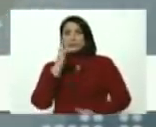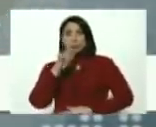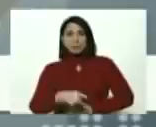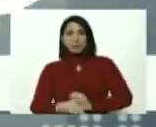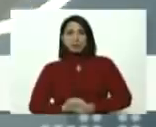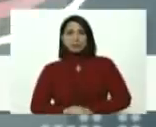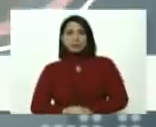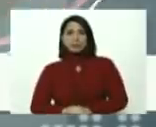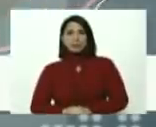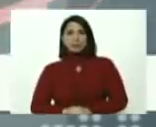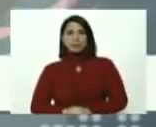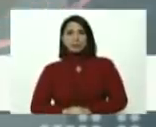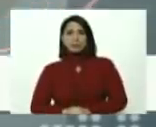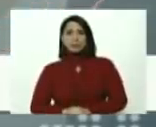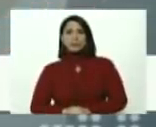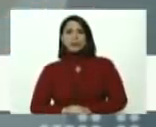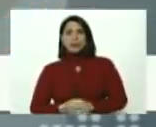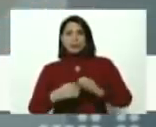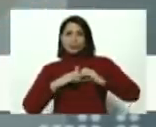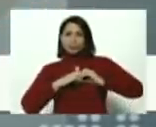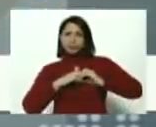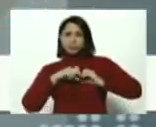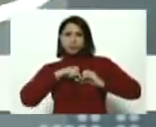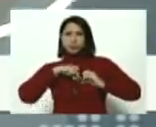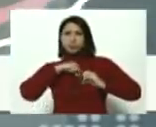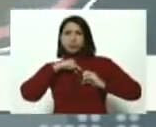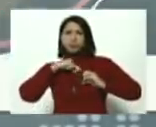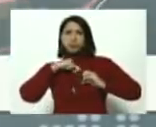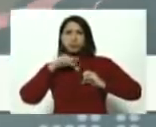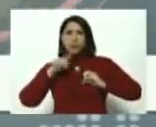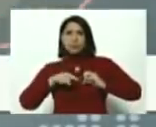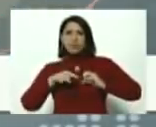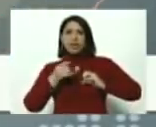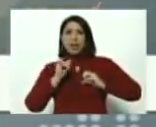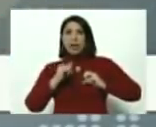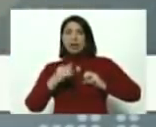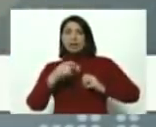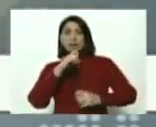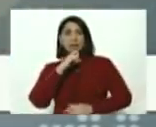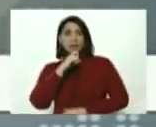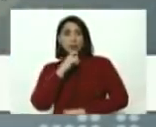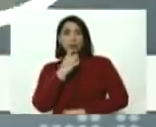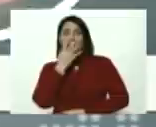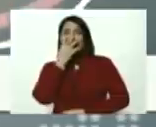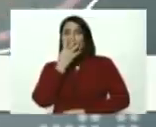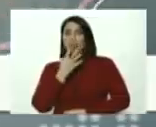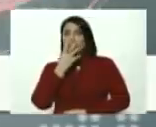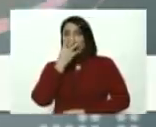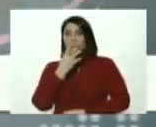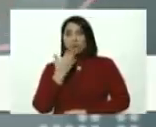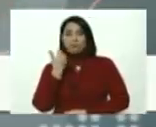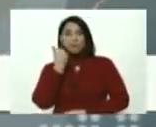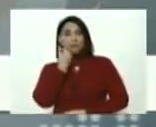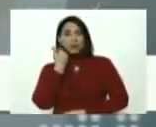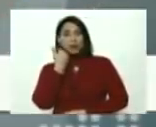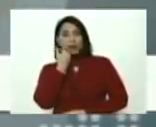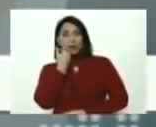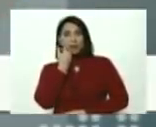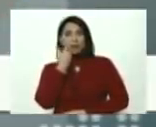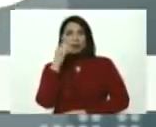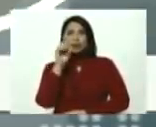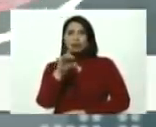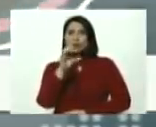la dolencia coronaria, presentó dificultad respiratoria, fiebre, dolor